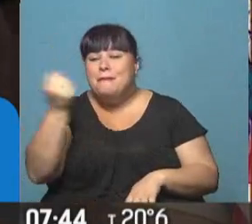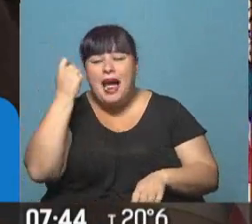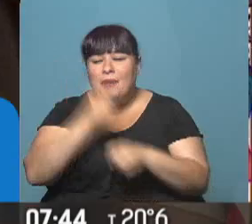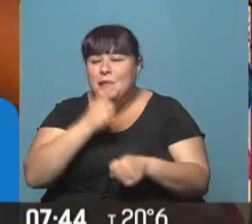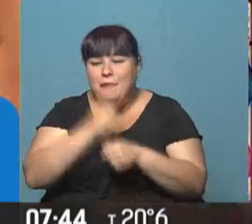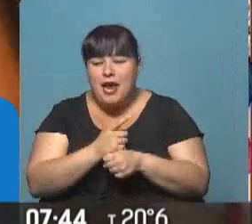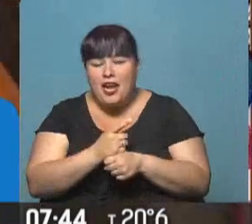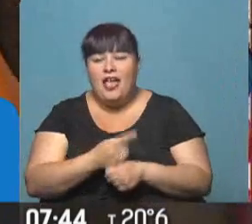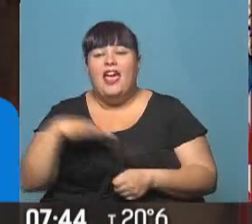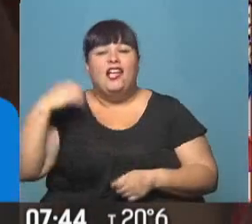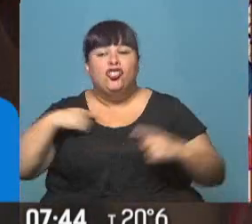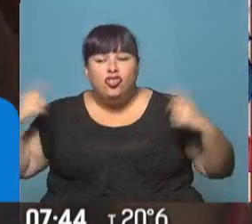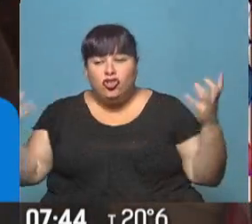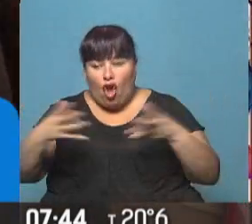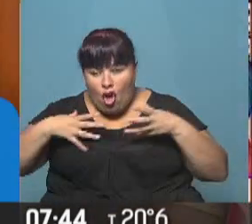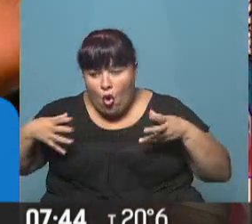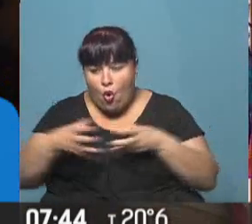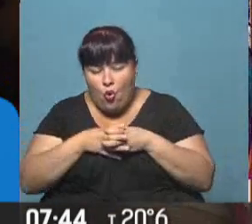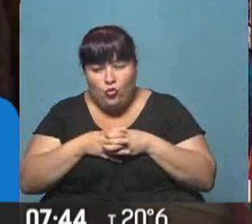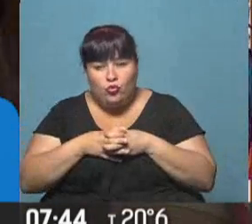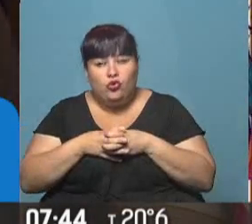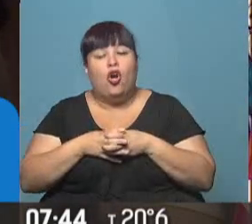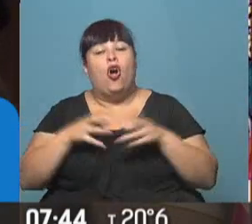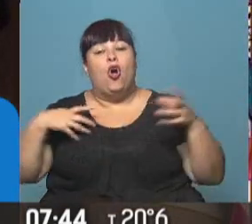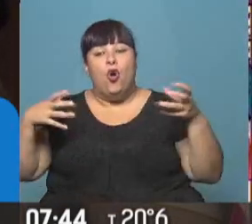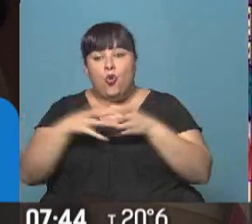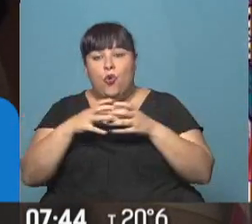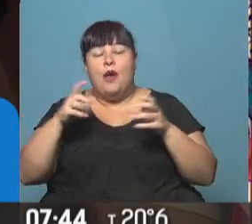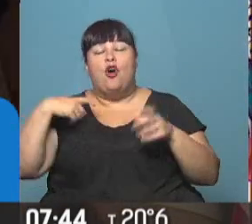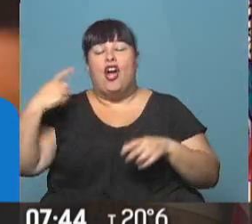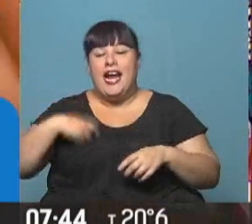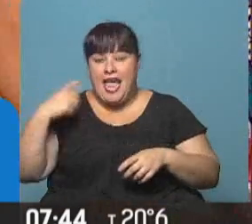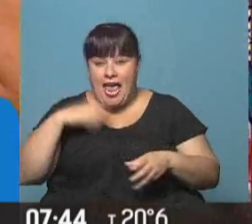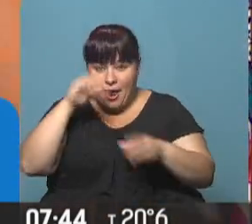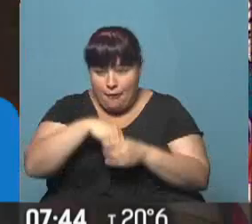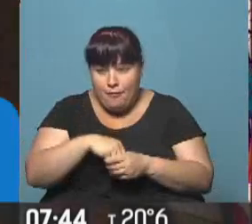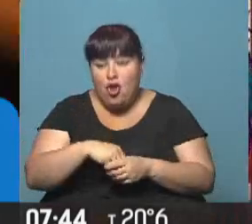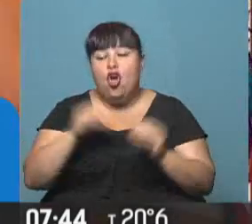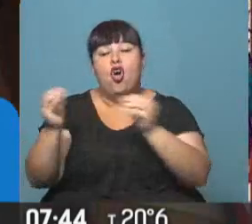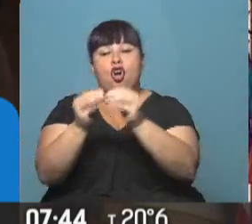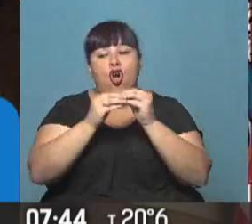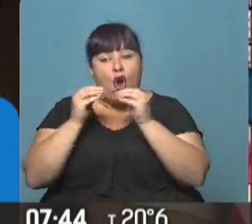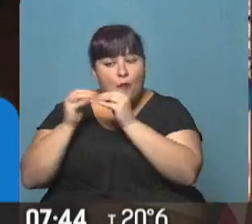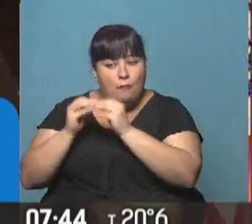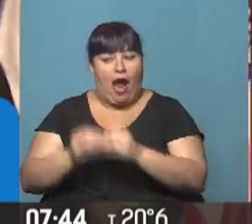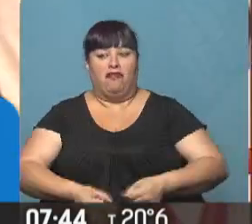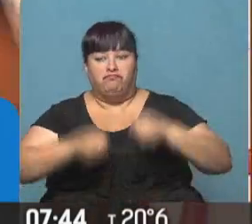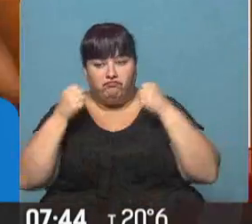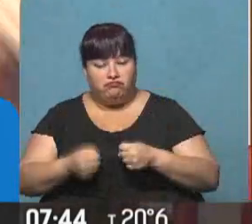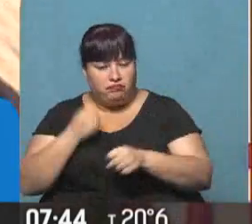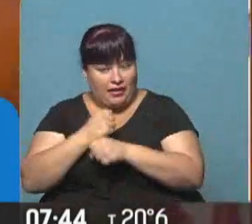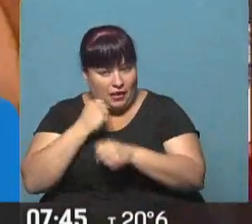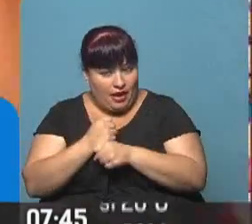principalmente que entre todos nosotros, las nuevas conducciones gremiales y los compañeros que se pusieron al